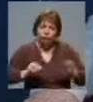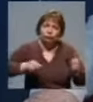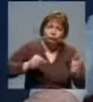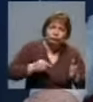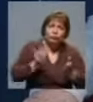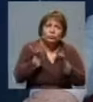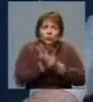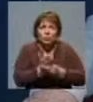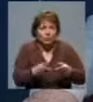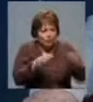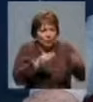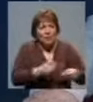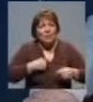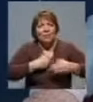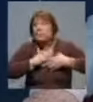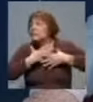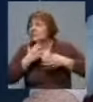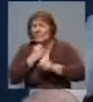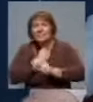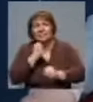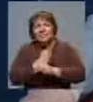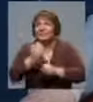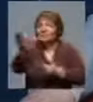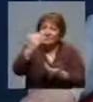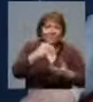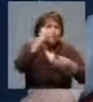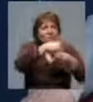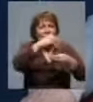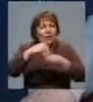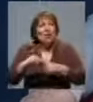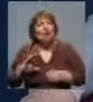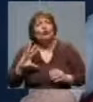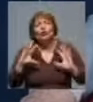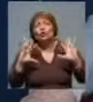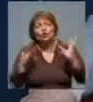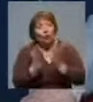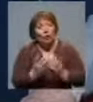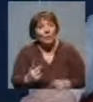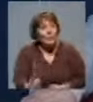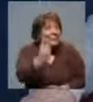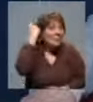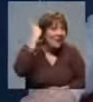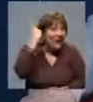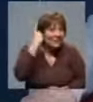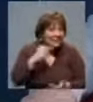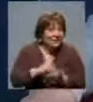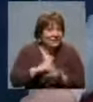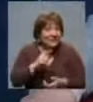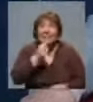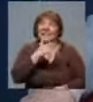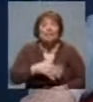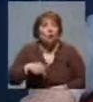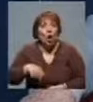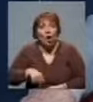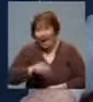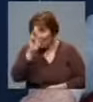y después hicimos un enorme trabajo para poder integrar a todos los la primera vez que se hace de este modo de la historia